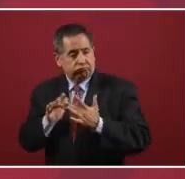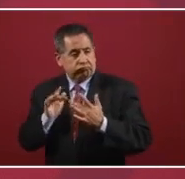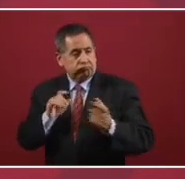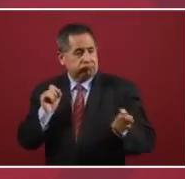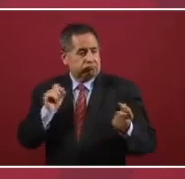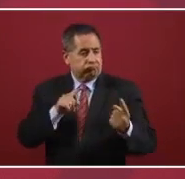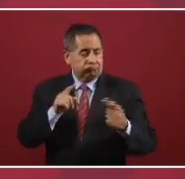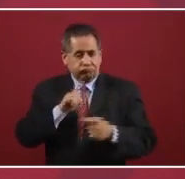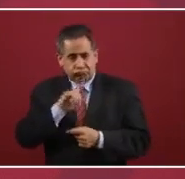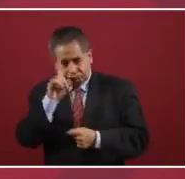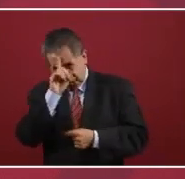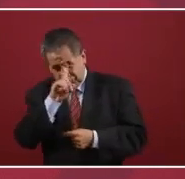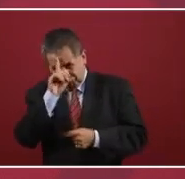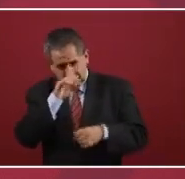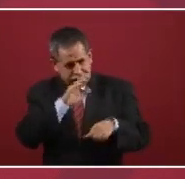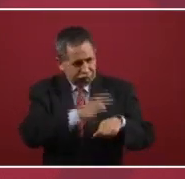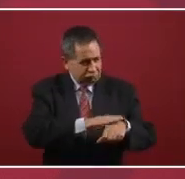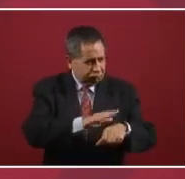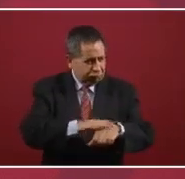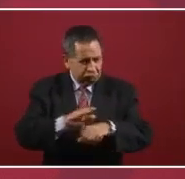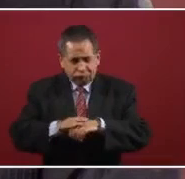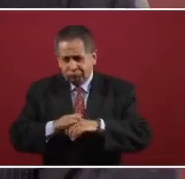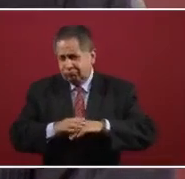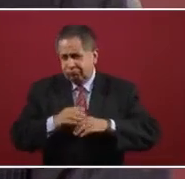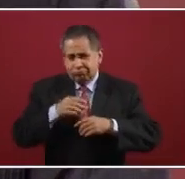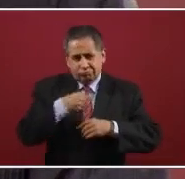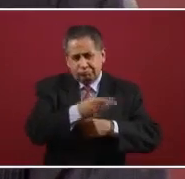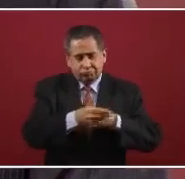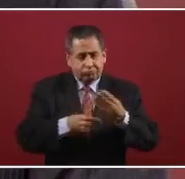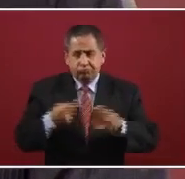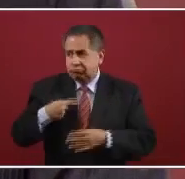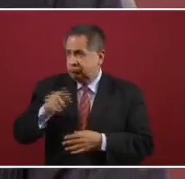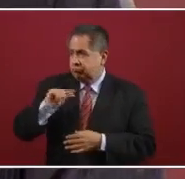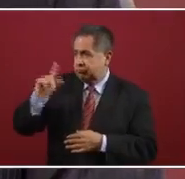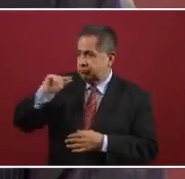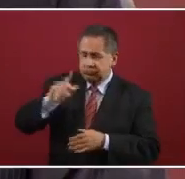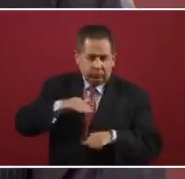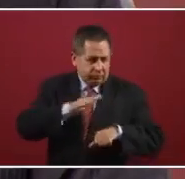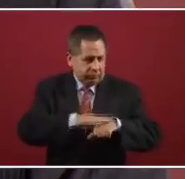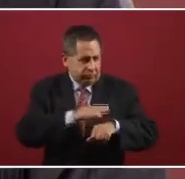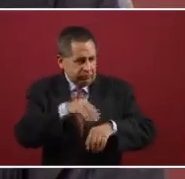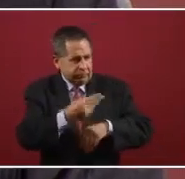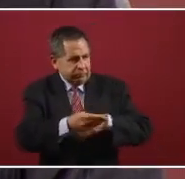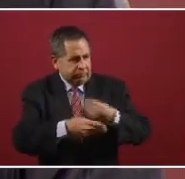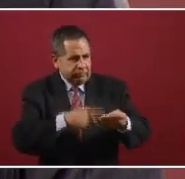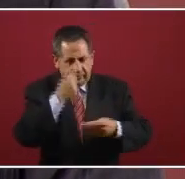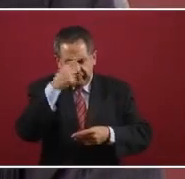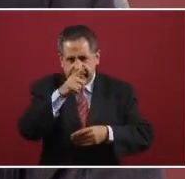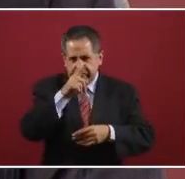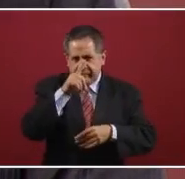las recomendaciones que se pueden hacer de especialistas en el caso médico,